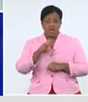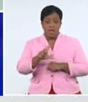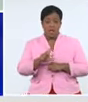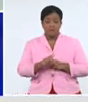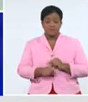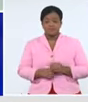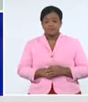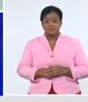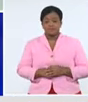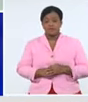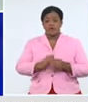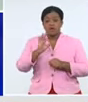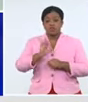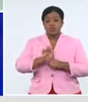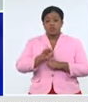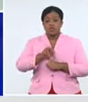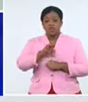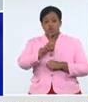de